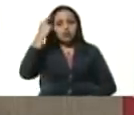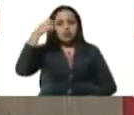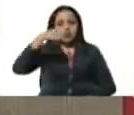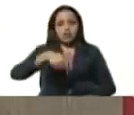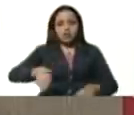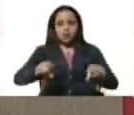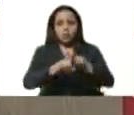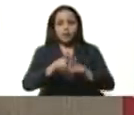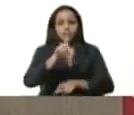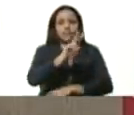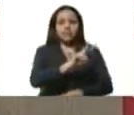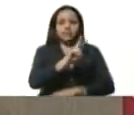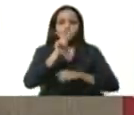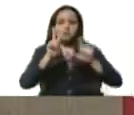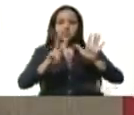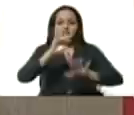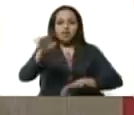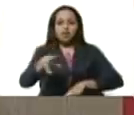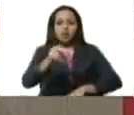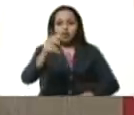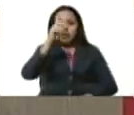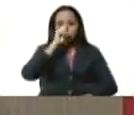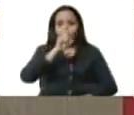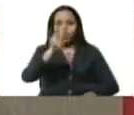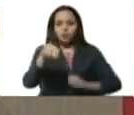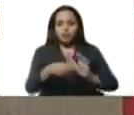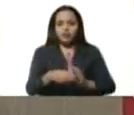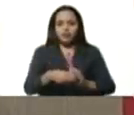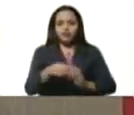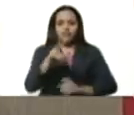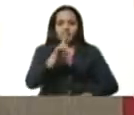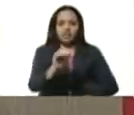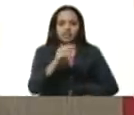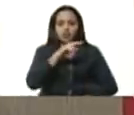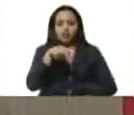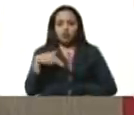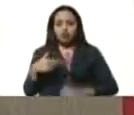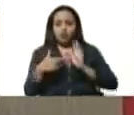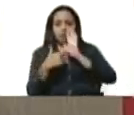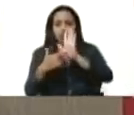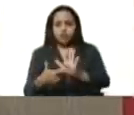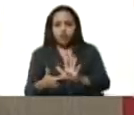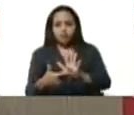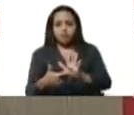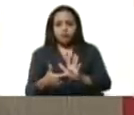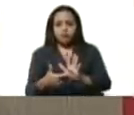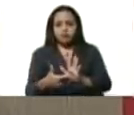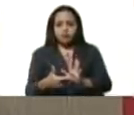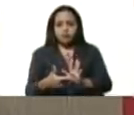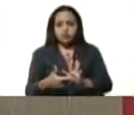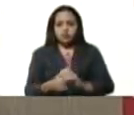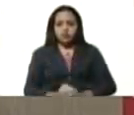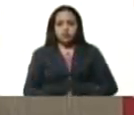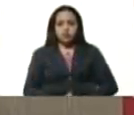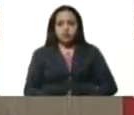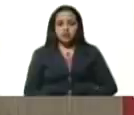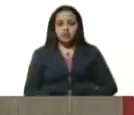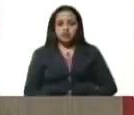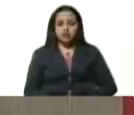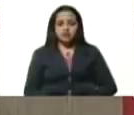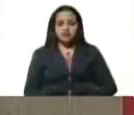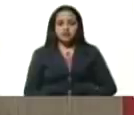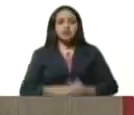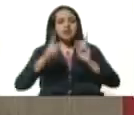27 de junio de 2020, nosotros mostramos la confesión de Jesús Manuel Ramos López.